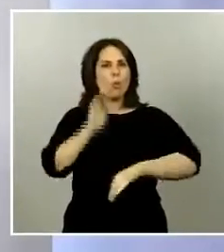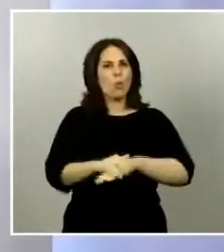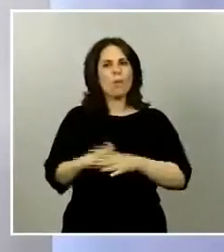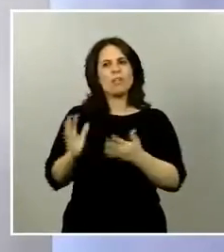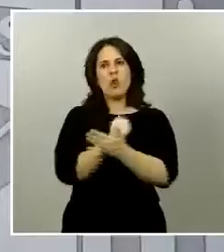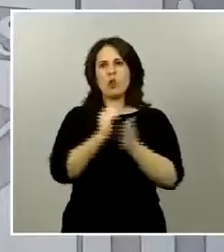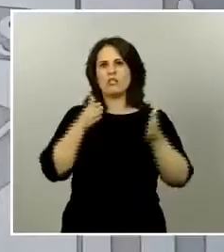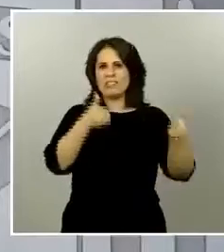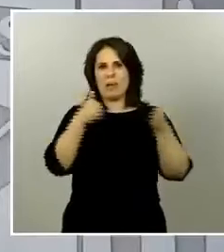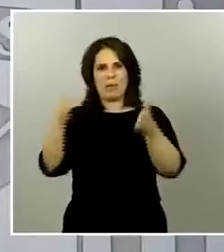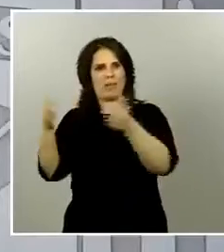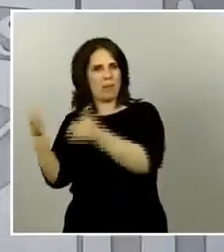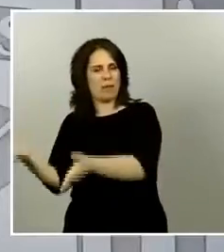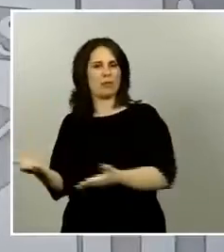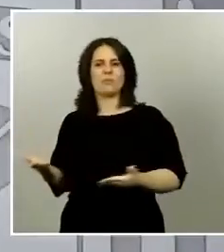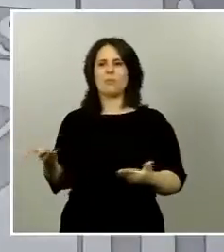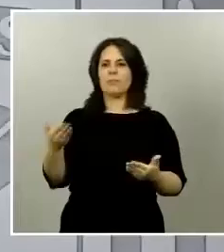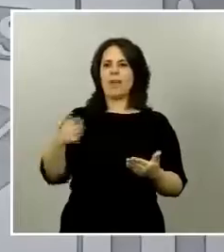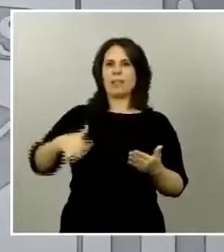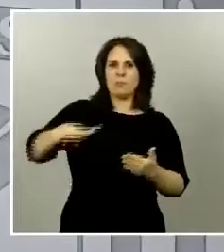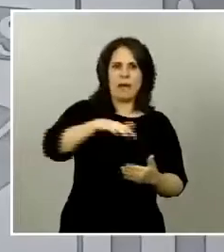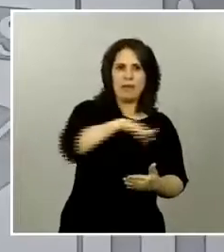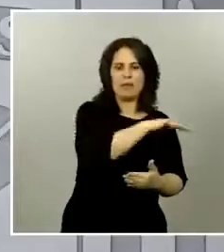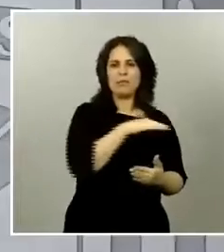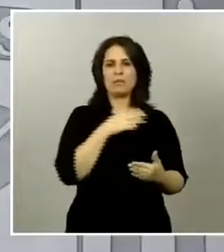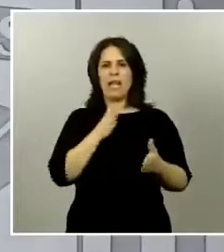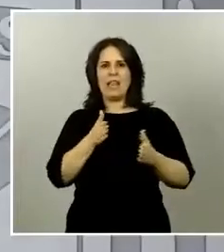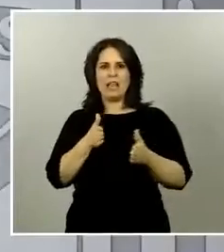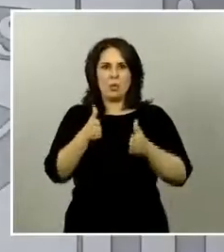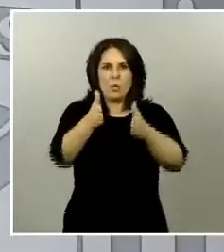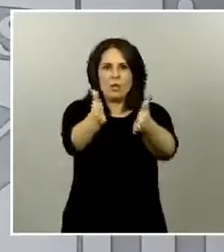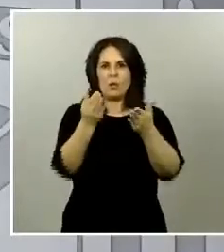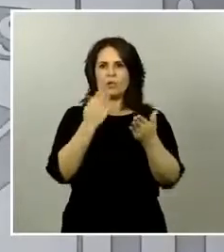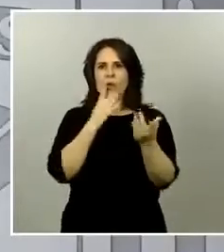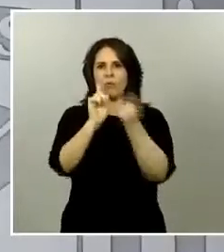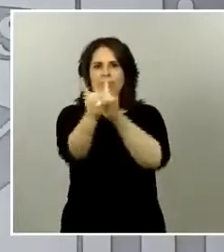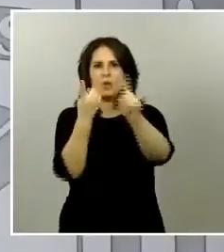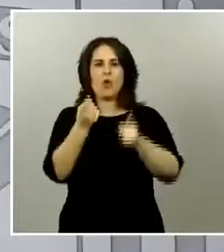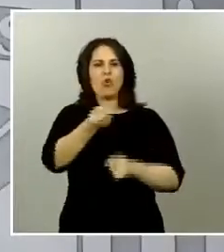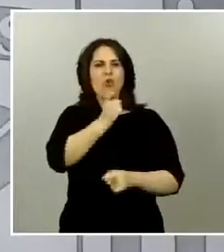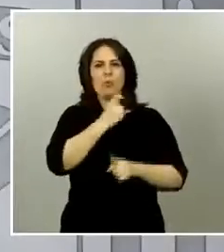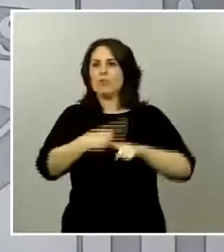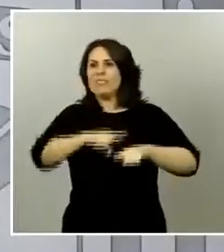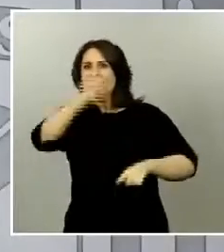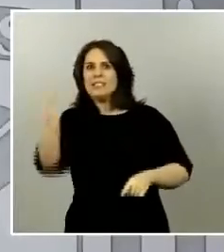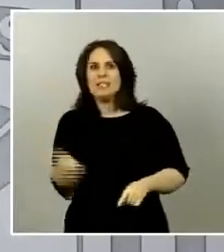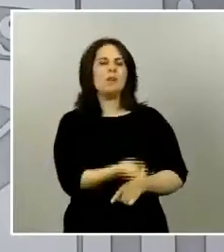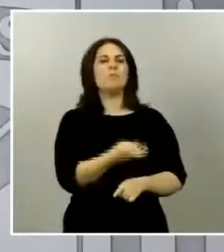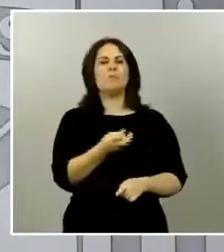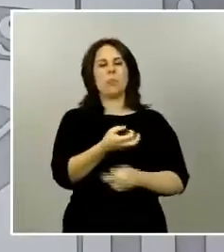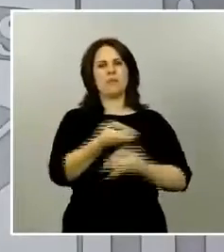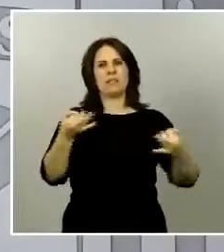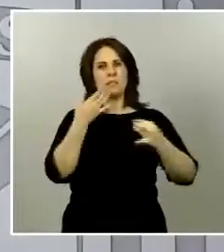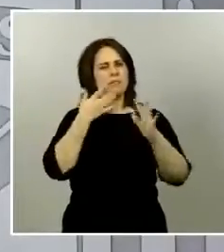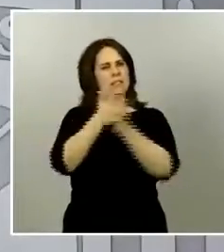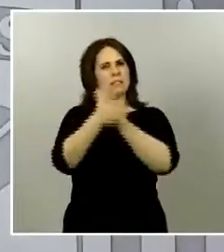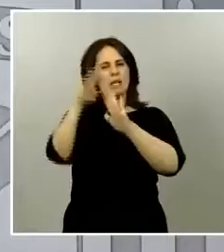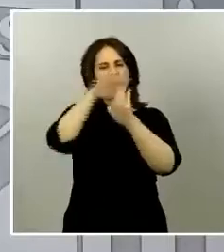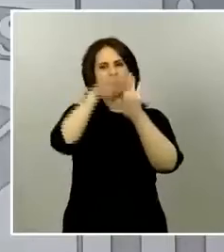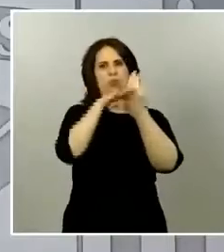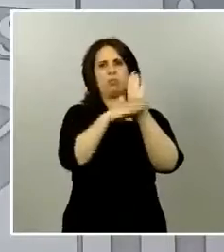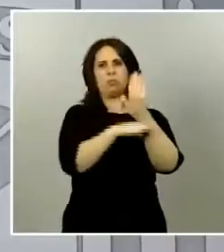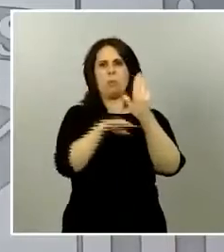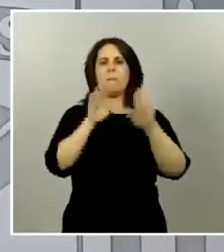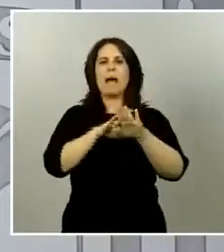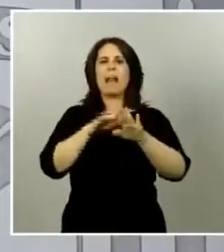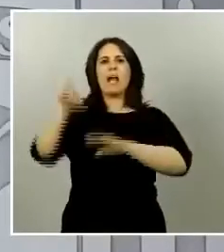nuestros establecimientos y, por tanto, las distancias de seguridad, los espacios, los circuitos estén perfectamente diferenciados para que no haya ningún